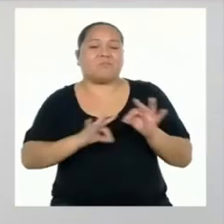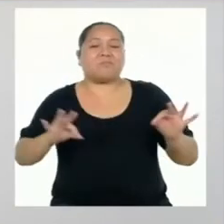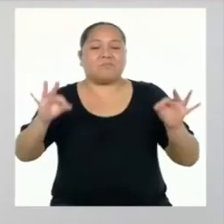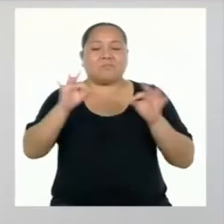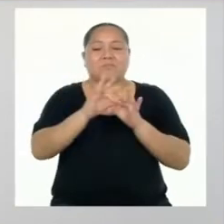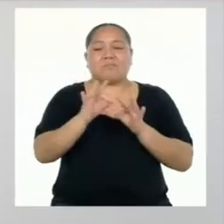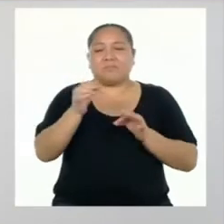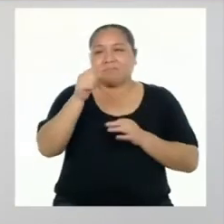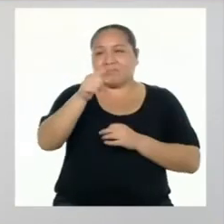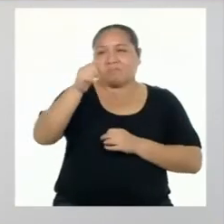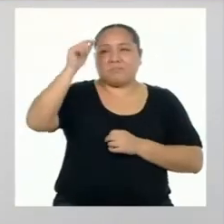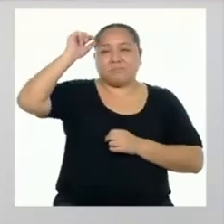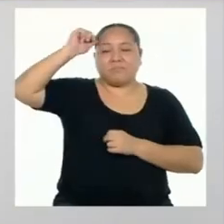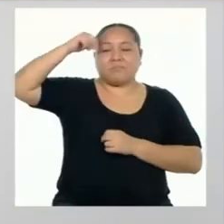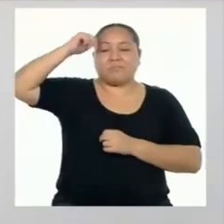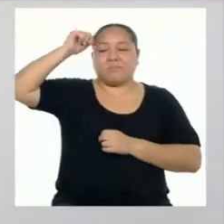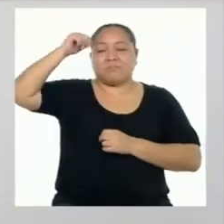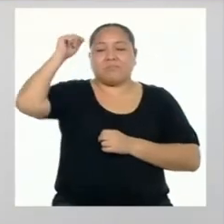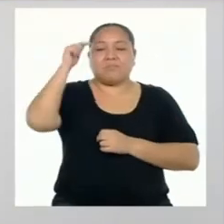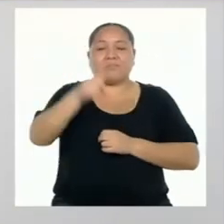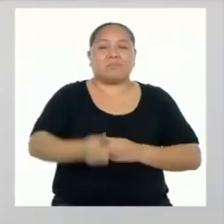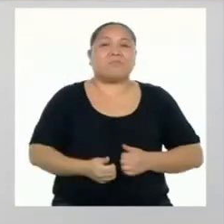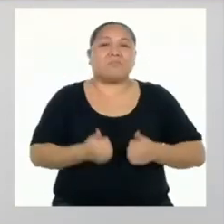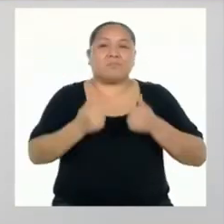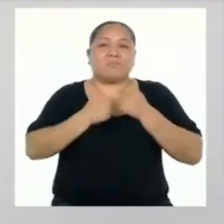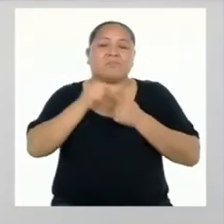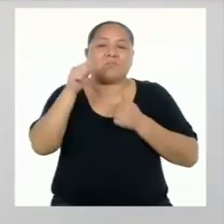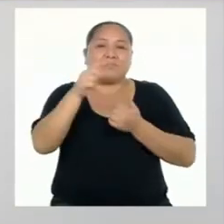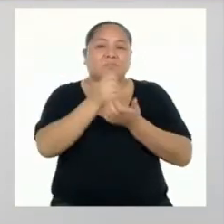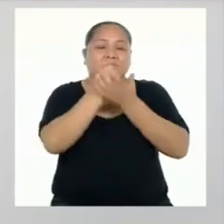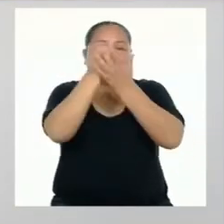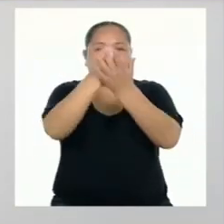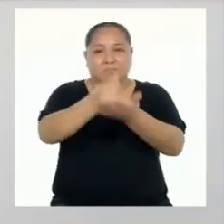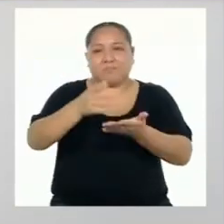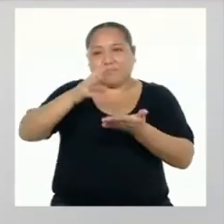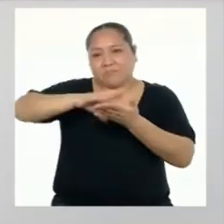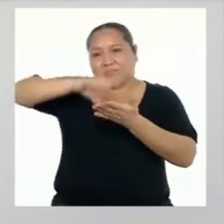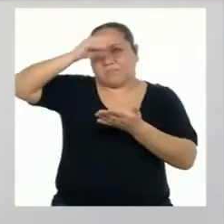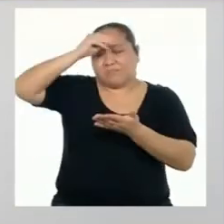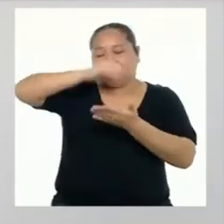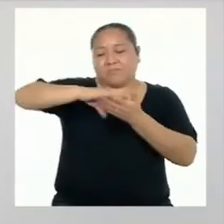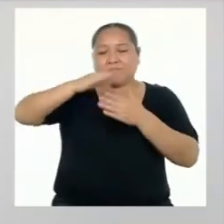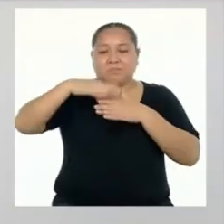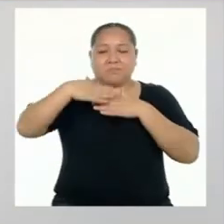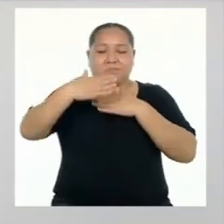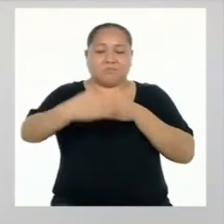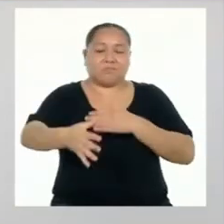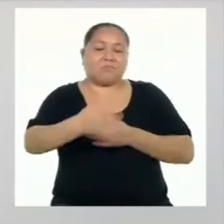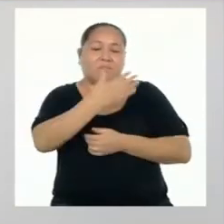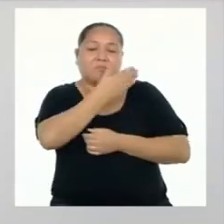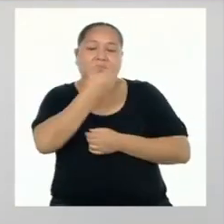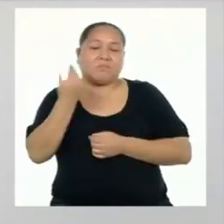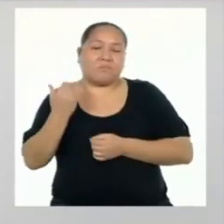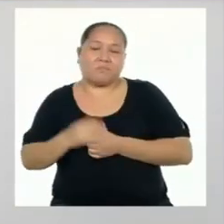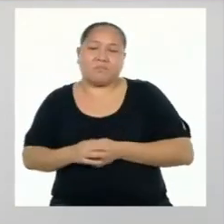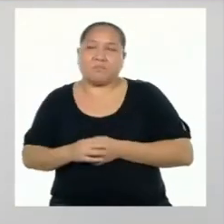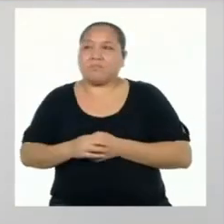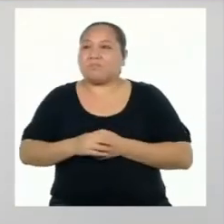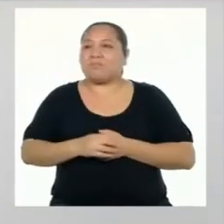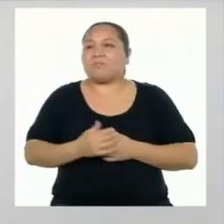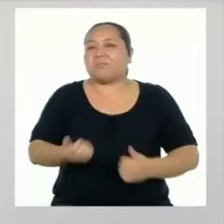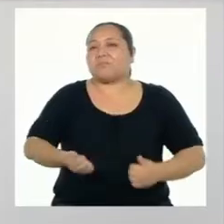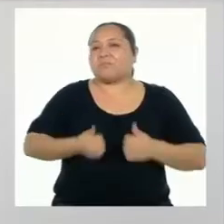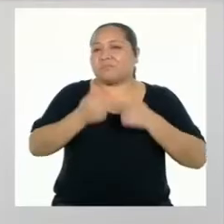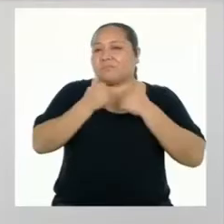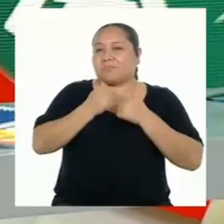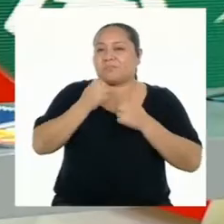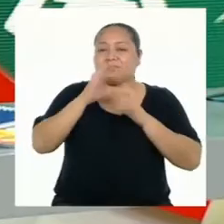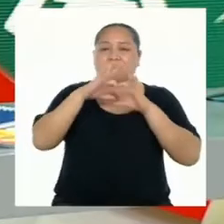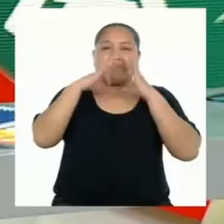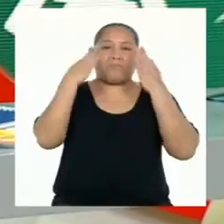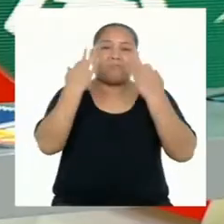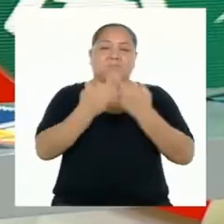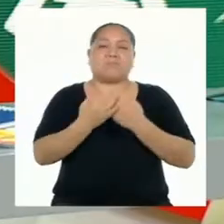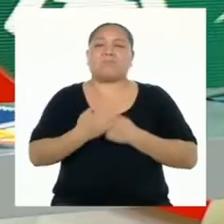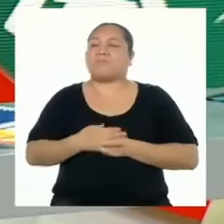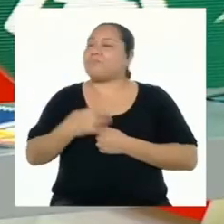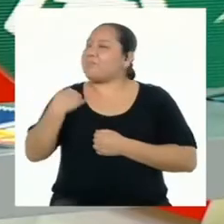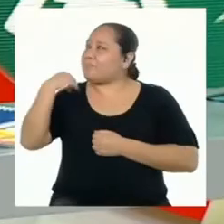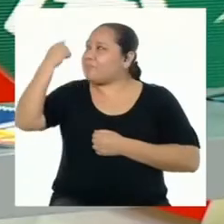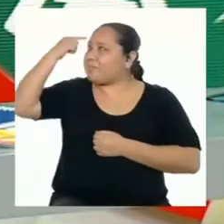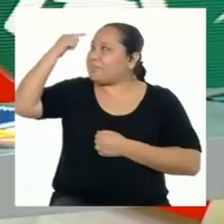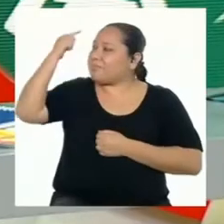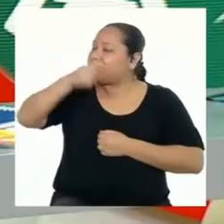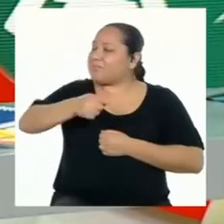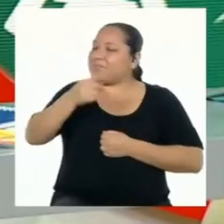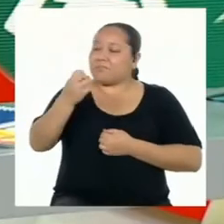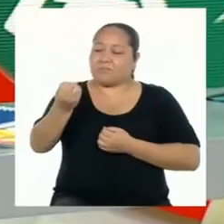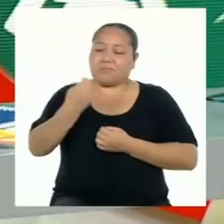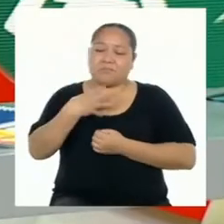que recuerden sus vivencias porque les servirá para aprender lecciones, para mejorar su convivencia familiar. Creo que lo que